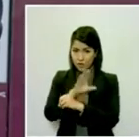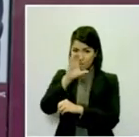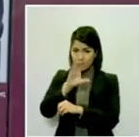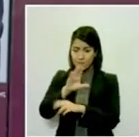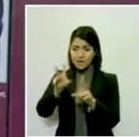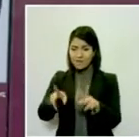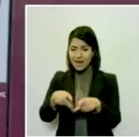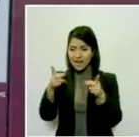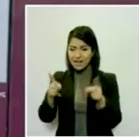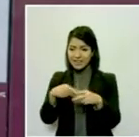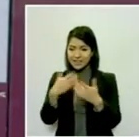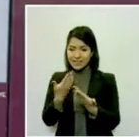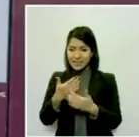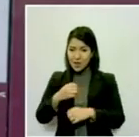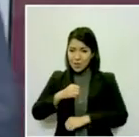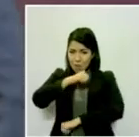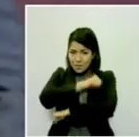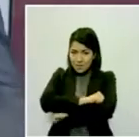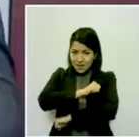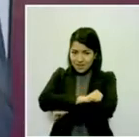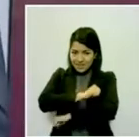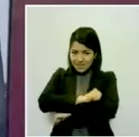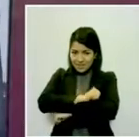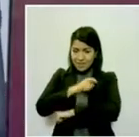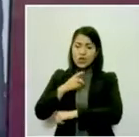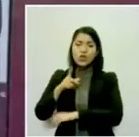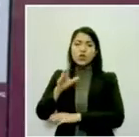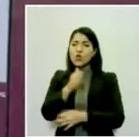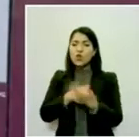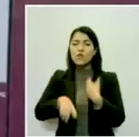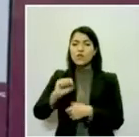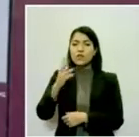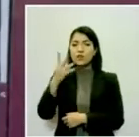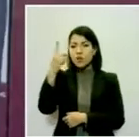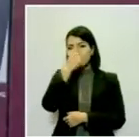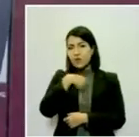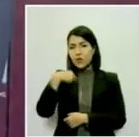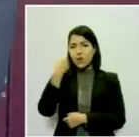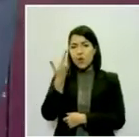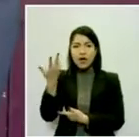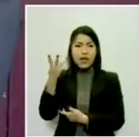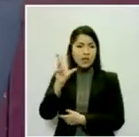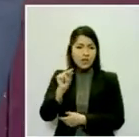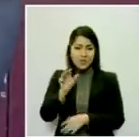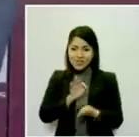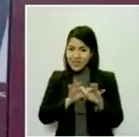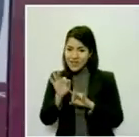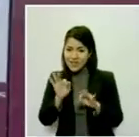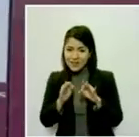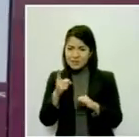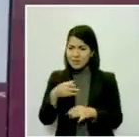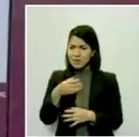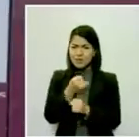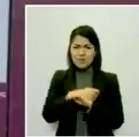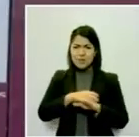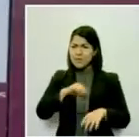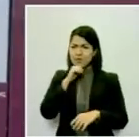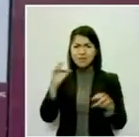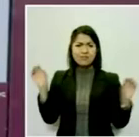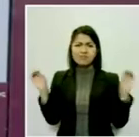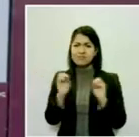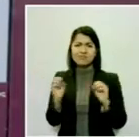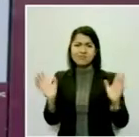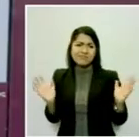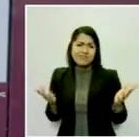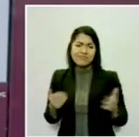ventanitas, ¿va? Pues no ventanitas, pues son 24 horas. No todos son 24 horas, pero no tenemos nosotros ningún reporte en ese sentido, ¿sí?